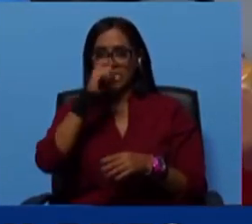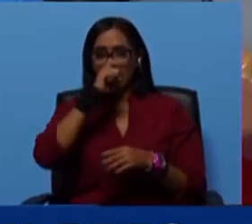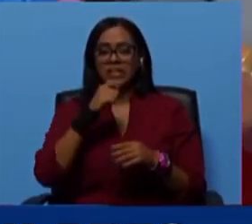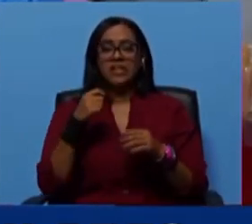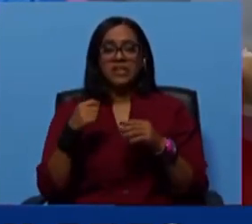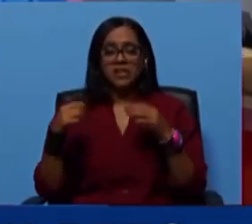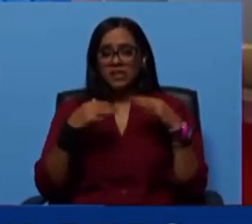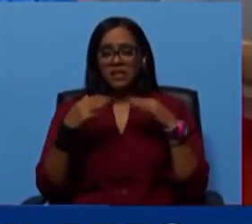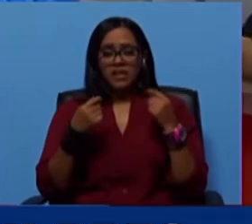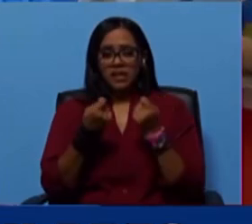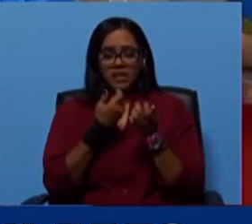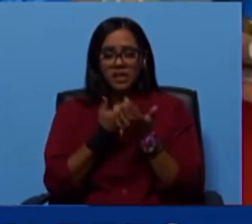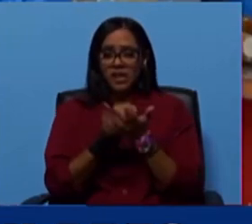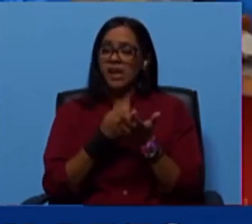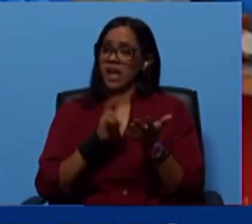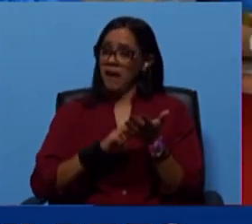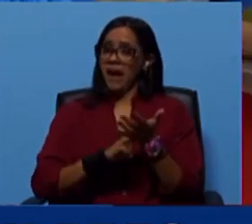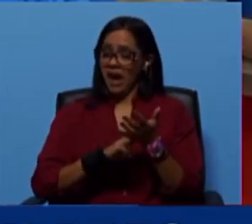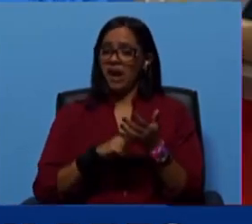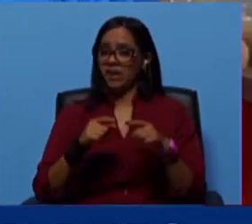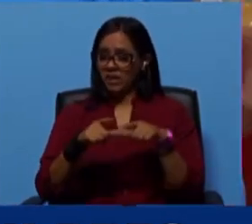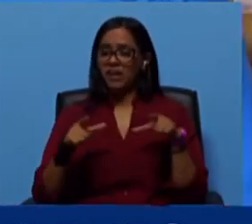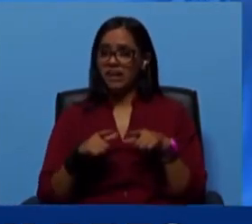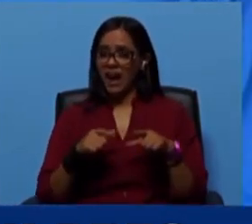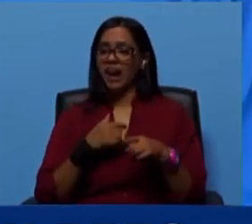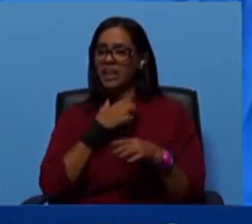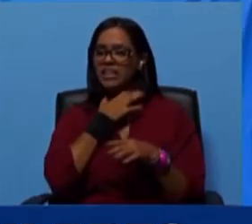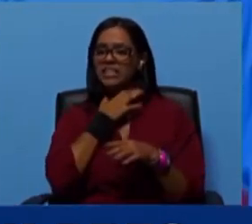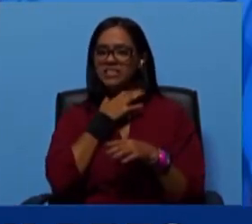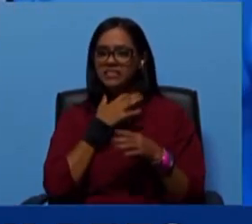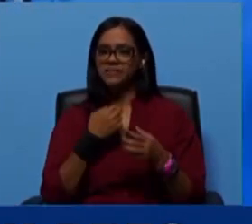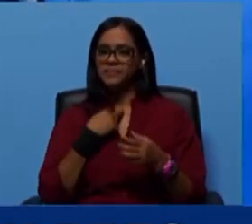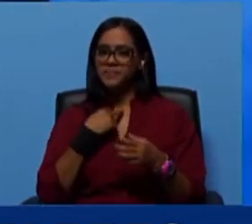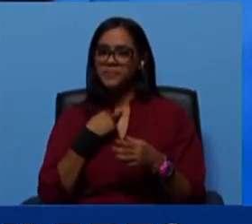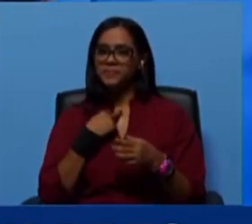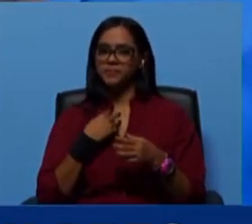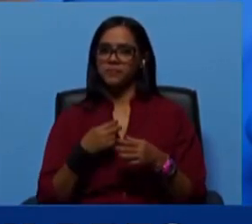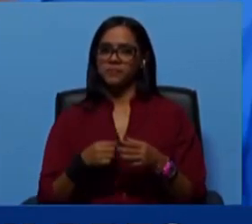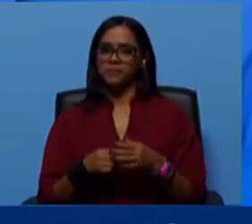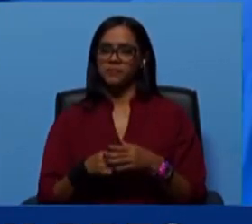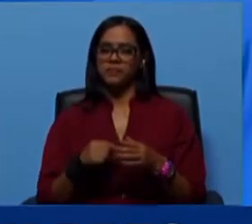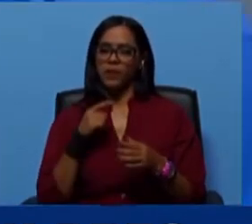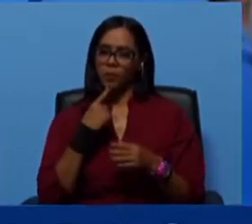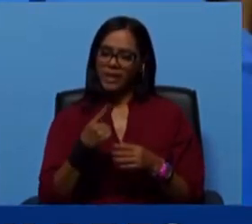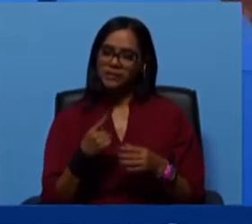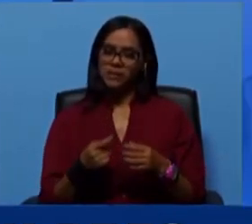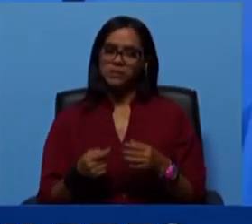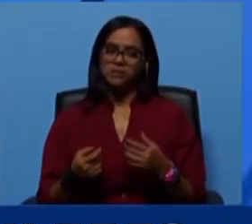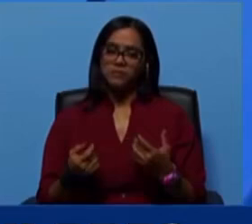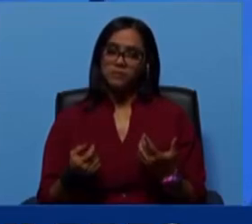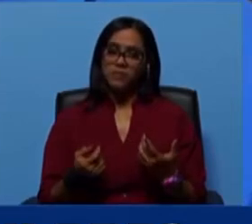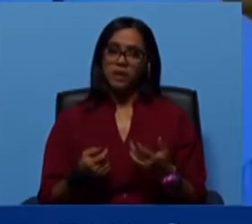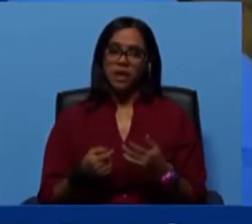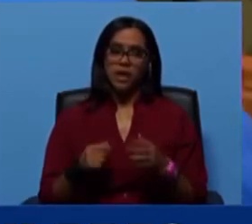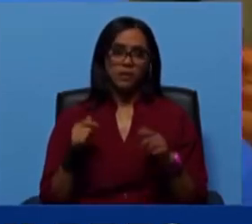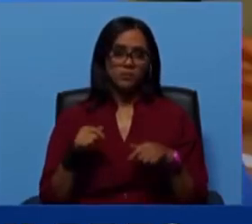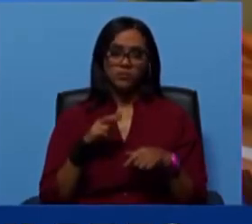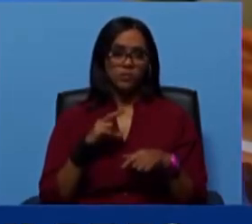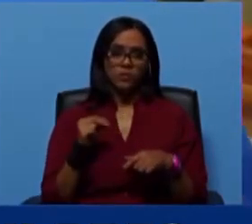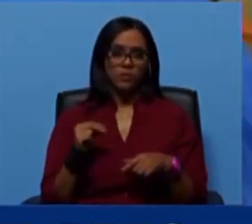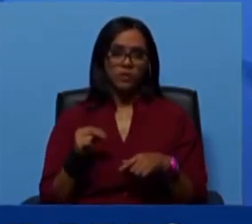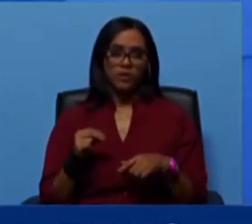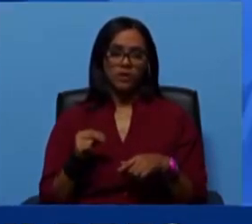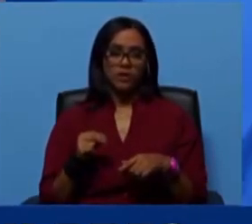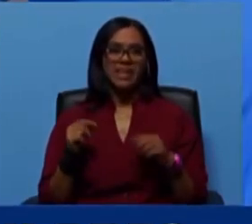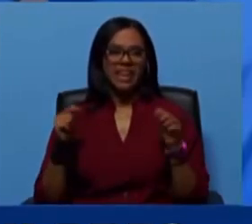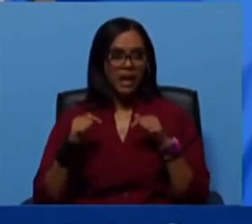que de verdad la situación estuvo bien apretada y bueno, y sigue estando apretada. Y tú me decías que esto no es, esto es